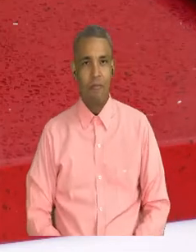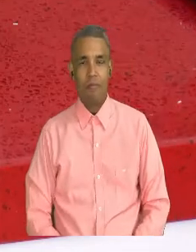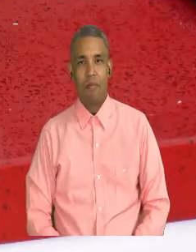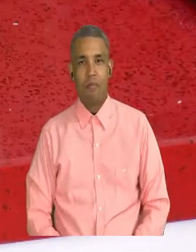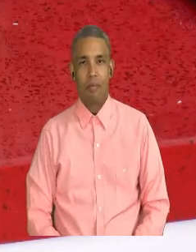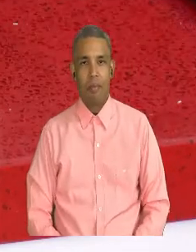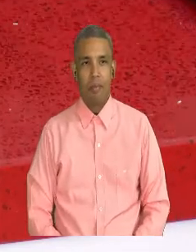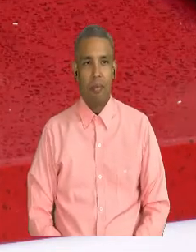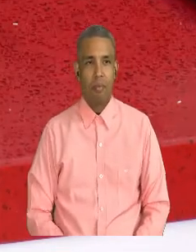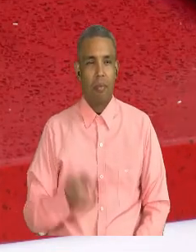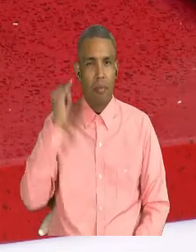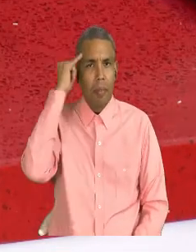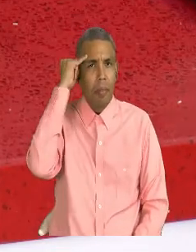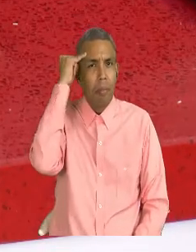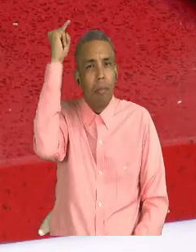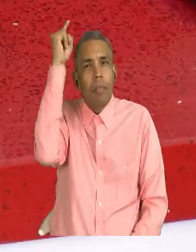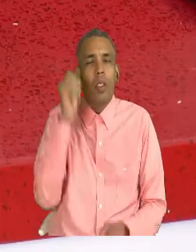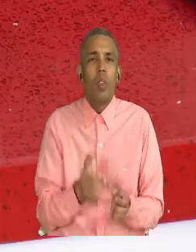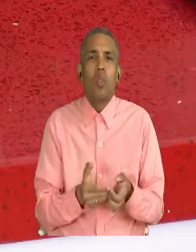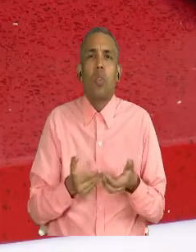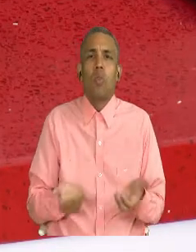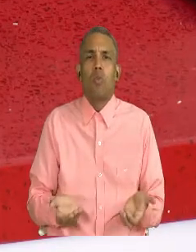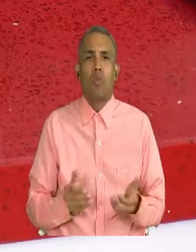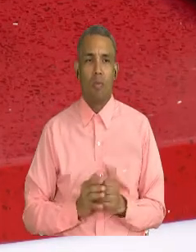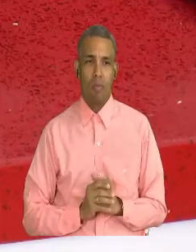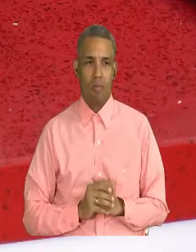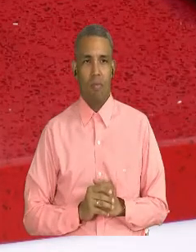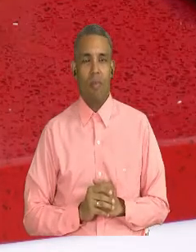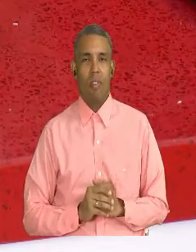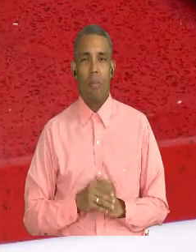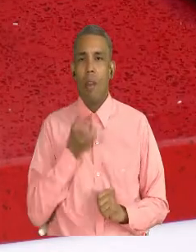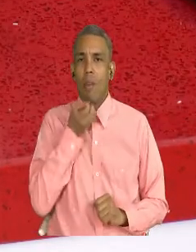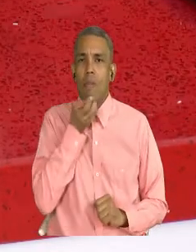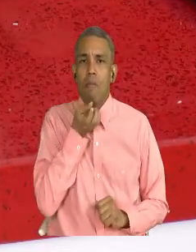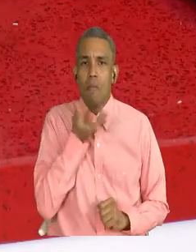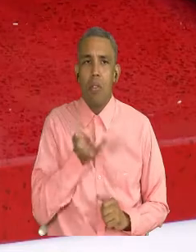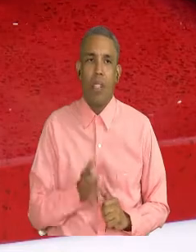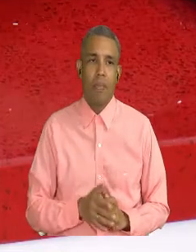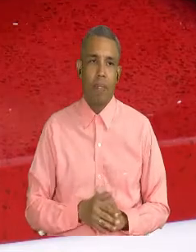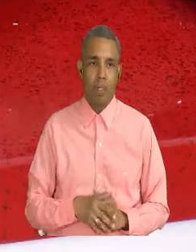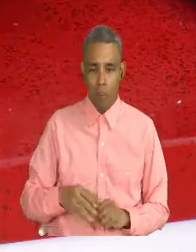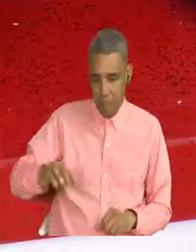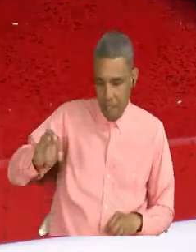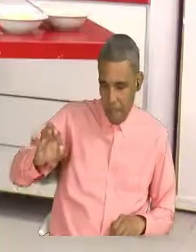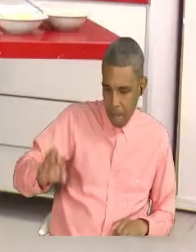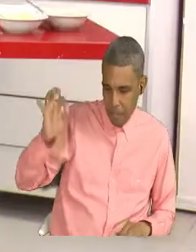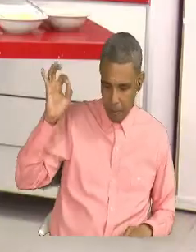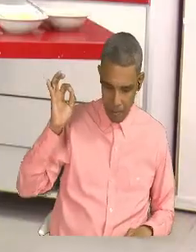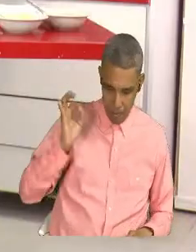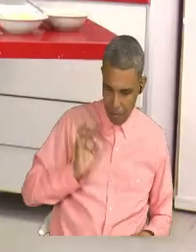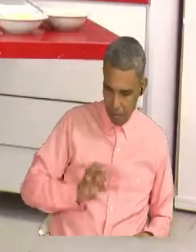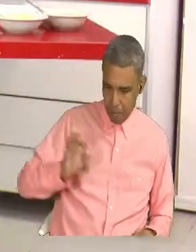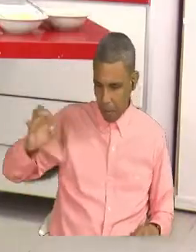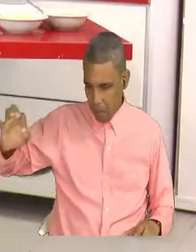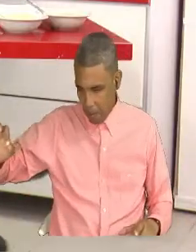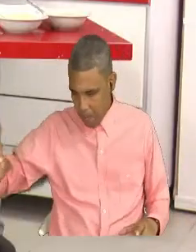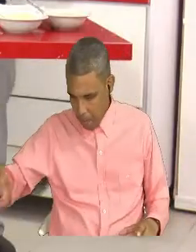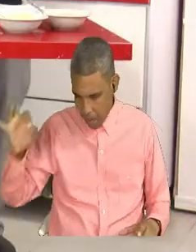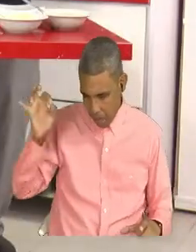Podemos coger con una pinza lo que es la fruta. Ok. Entonces, si quieres yo hago acá un ensamble y ya tú